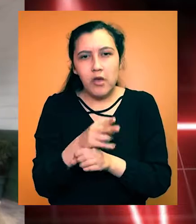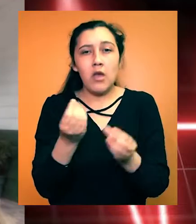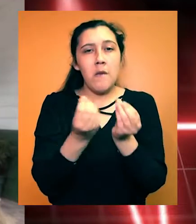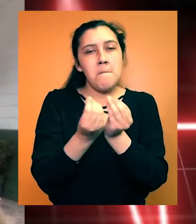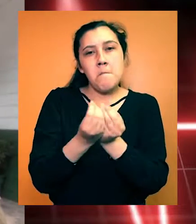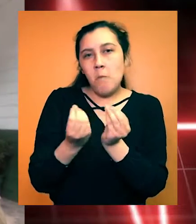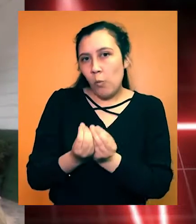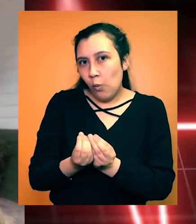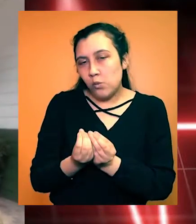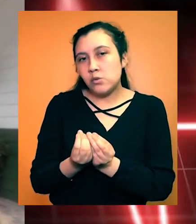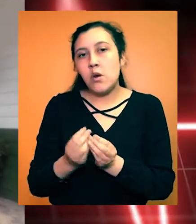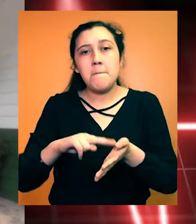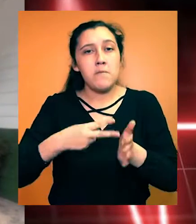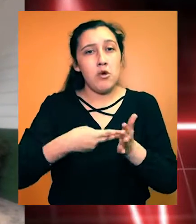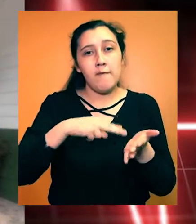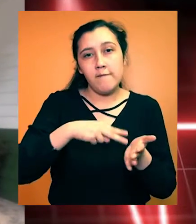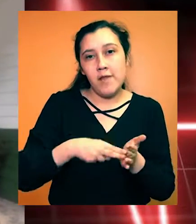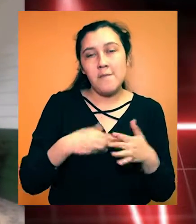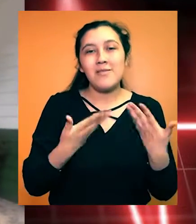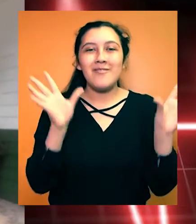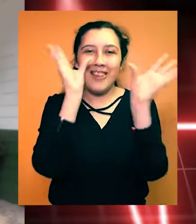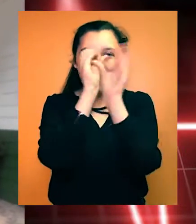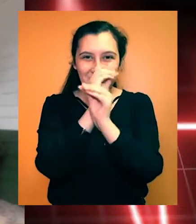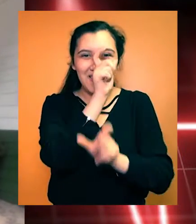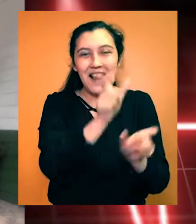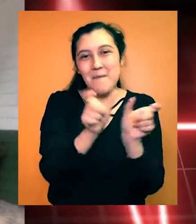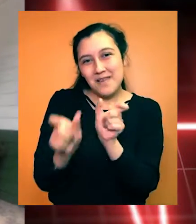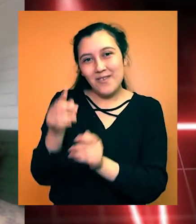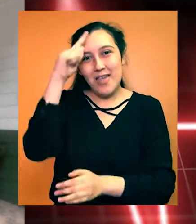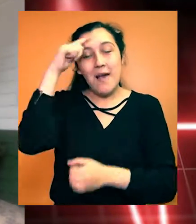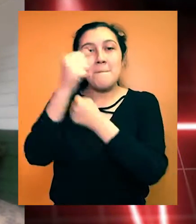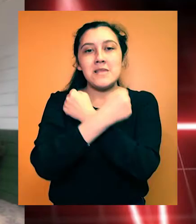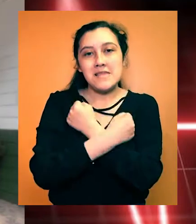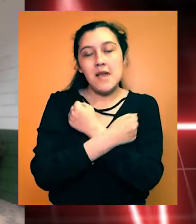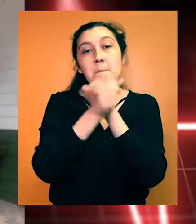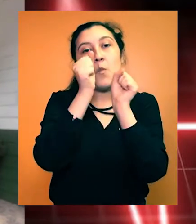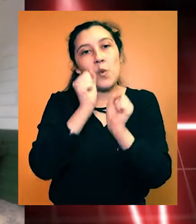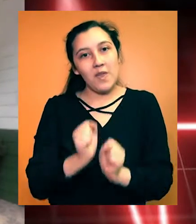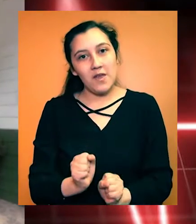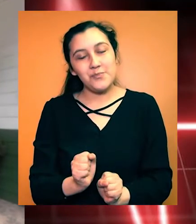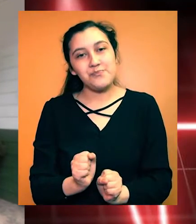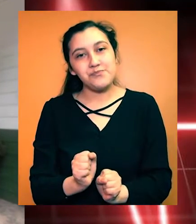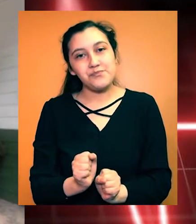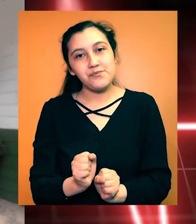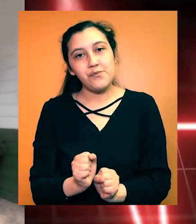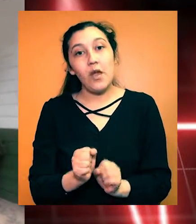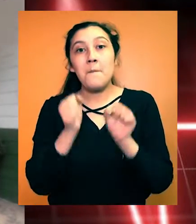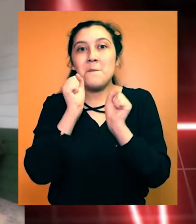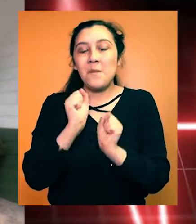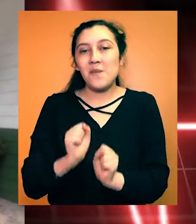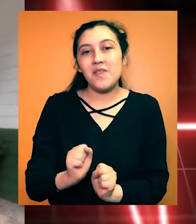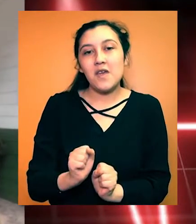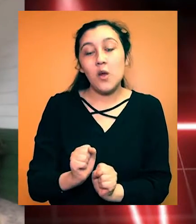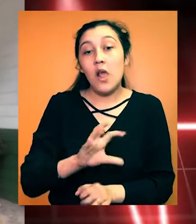adicional por esta seguidilla de sucesos que han ocurrido, lo que permitió que anoche el personal policial, luego de las rondas